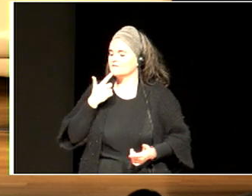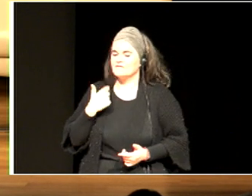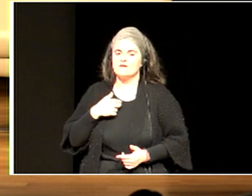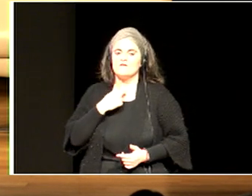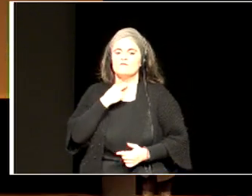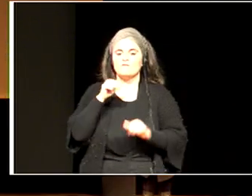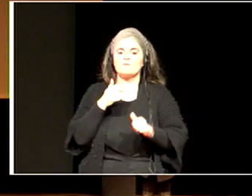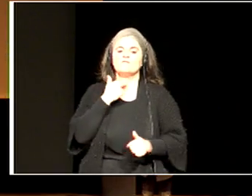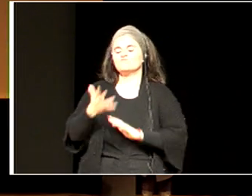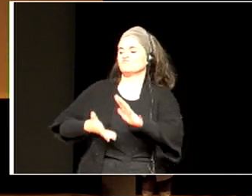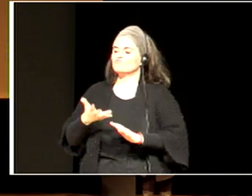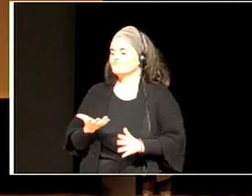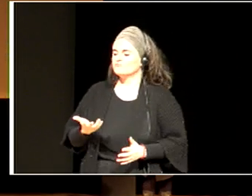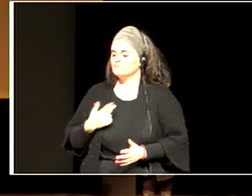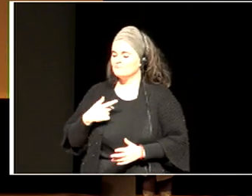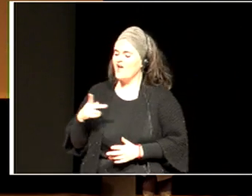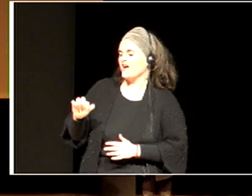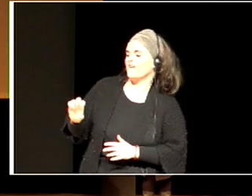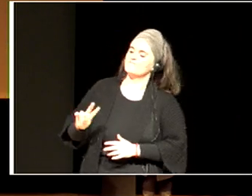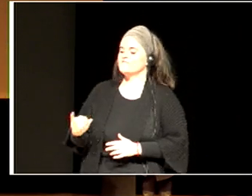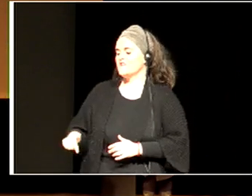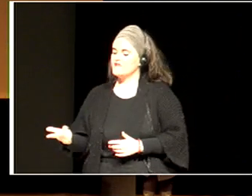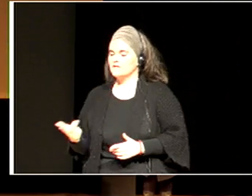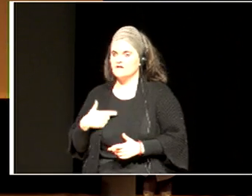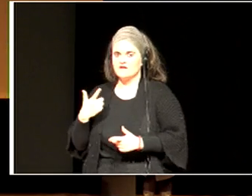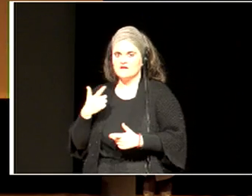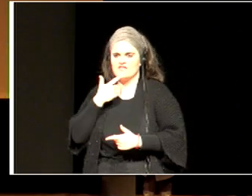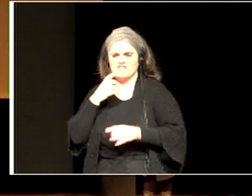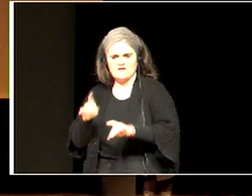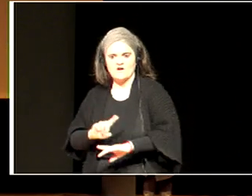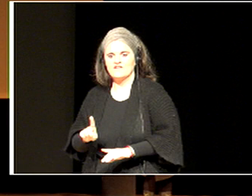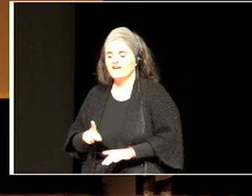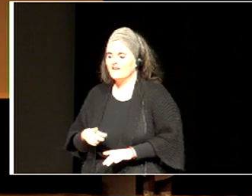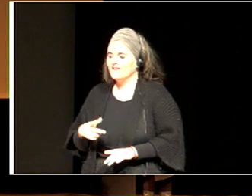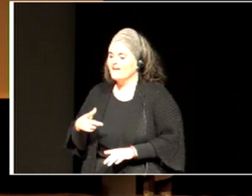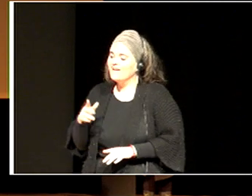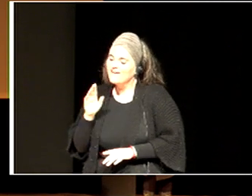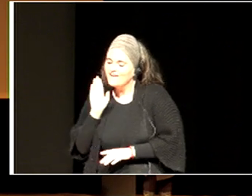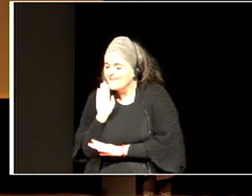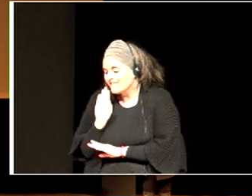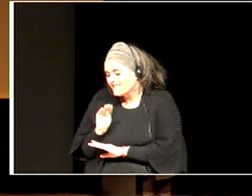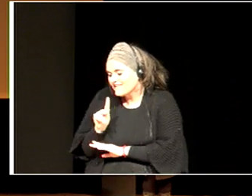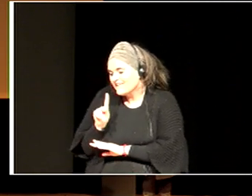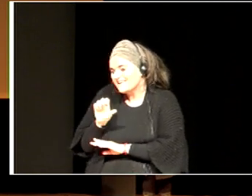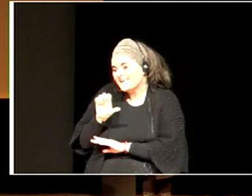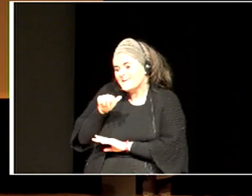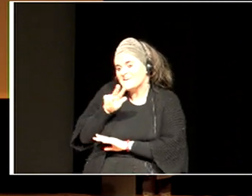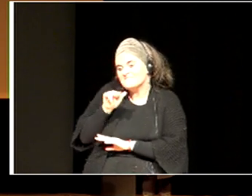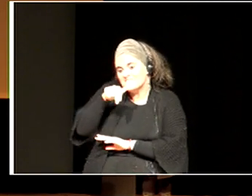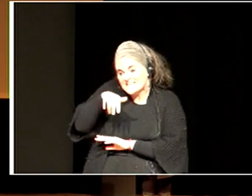entonación y ya no le voy a decir lo mismo a que bing no voy a hacer hoy kevin in